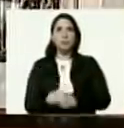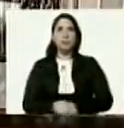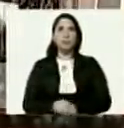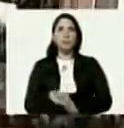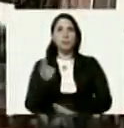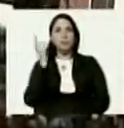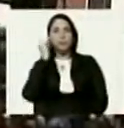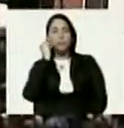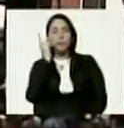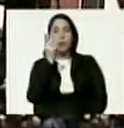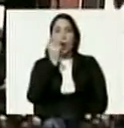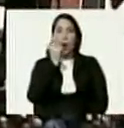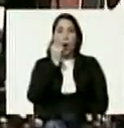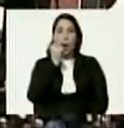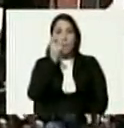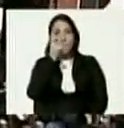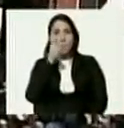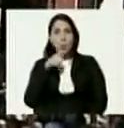mujeres y hombres del pueblo.